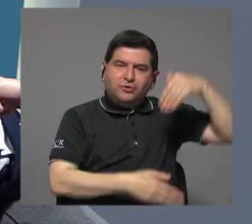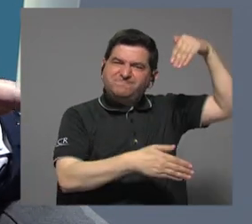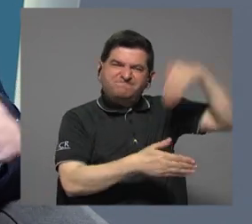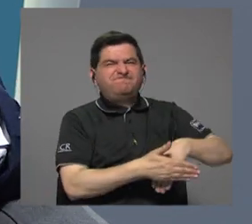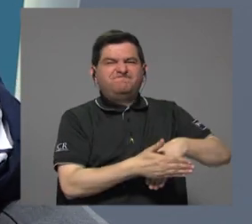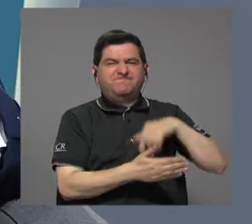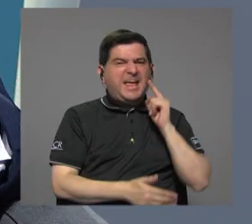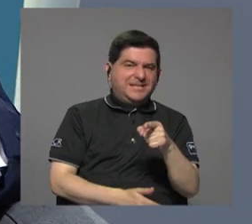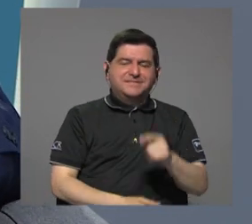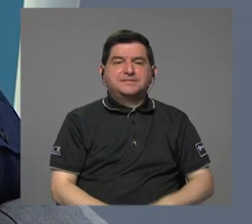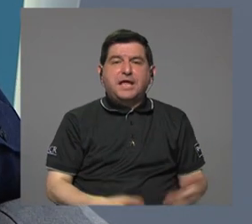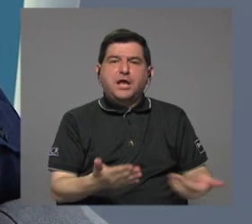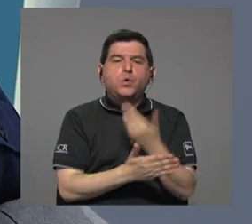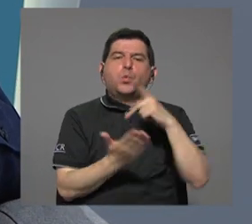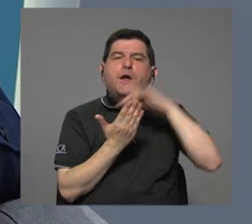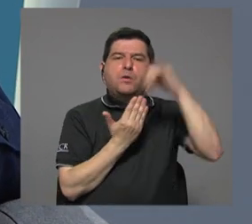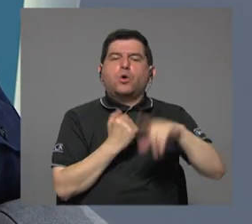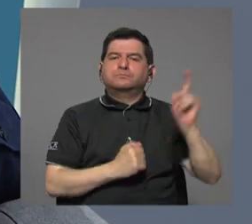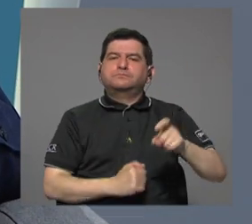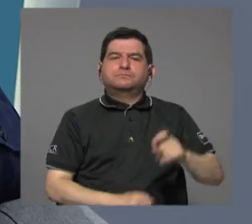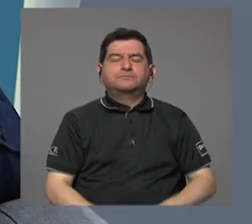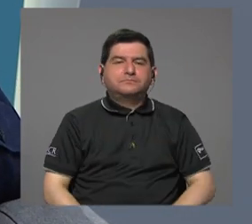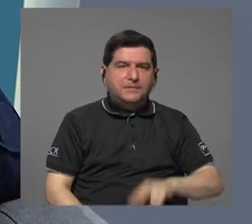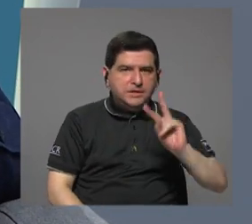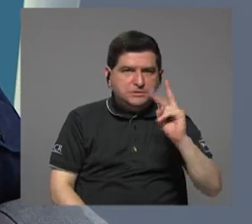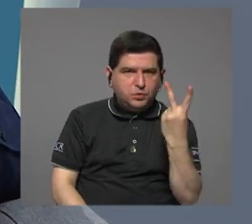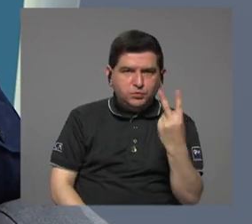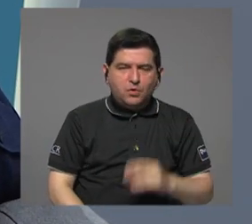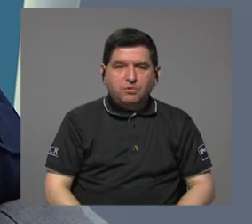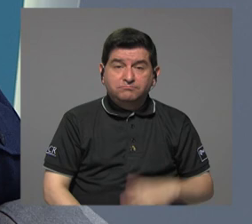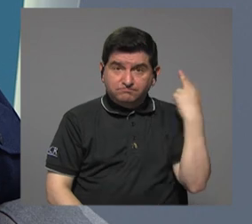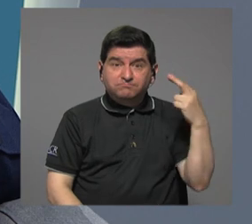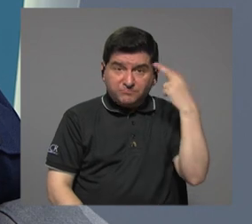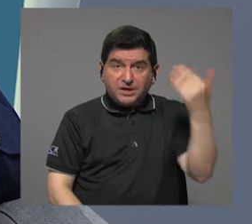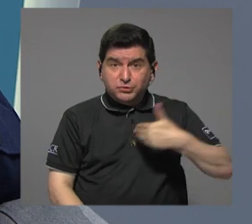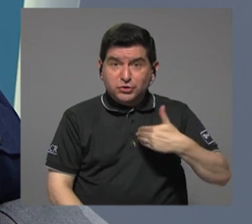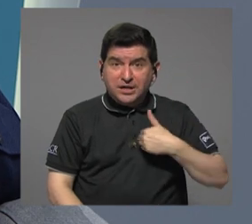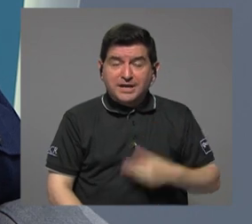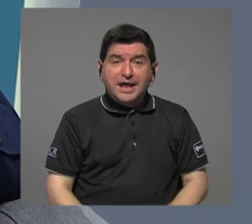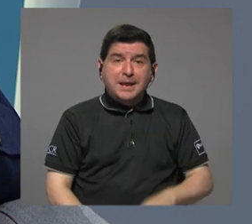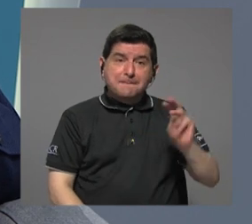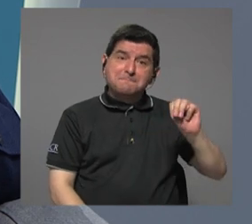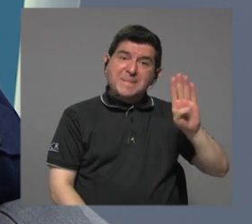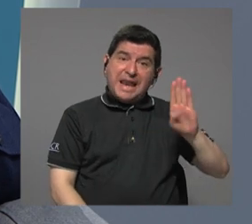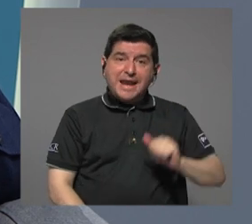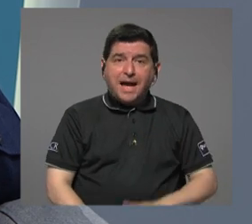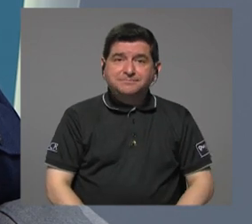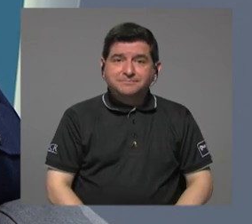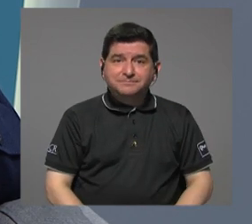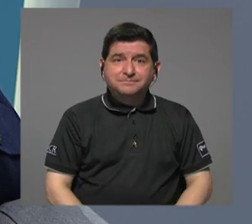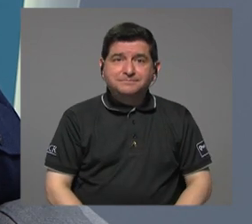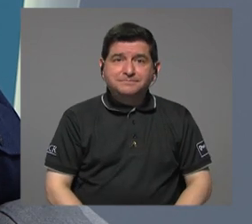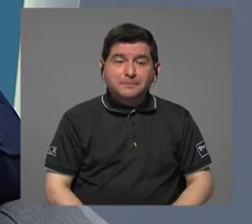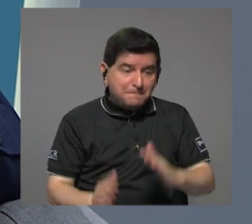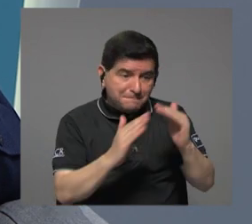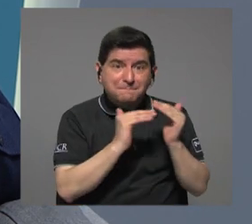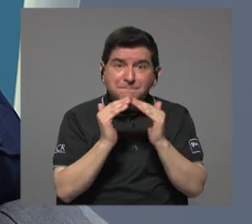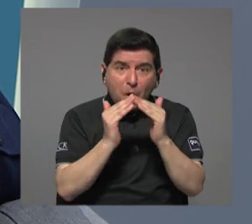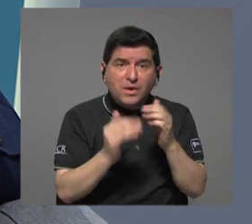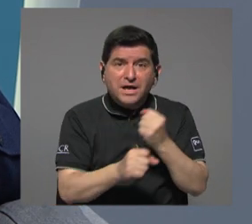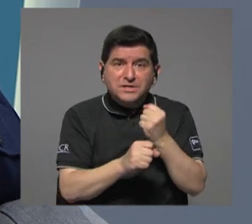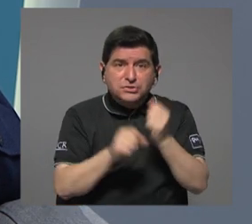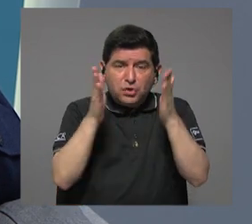para hacer un proyecto nuevo segunda tiene razón no doña milena va a hacer que la población